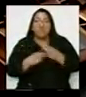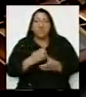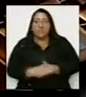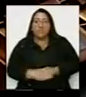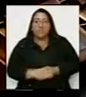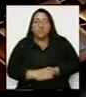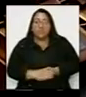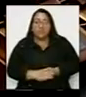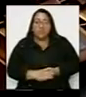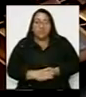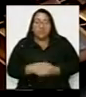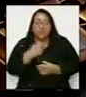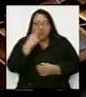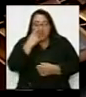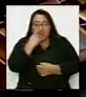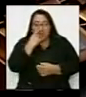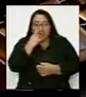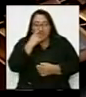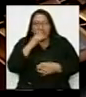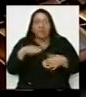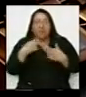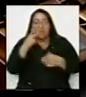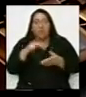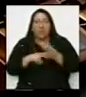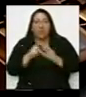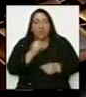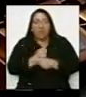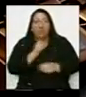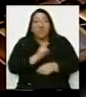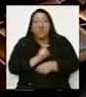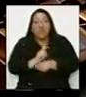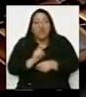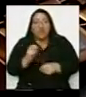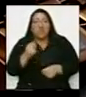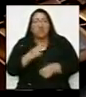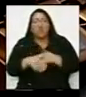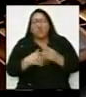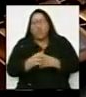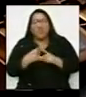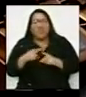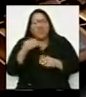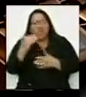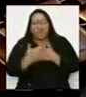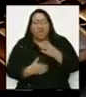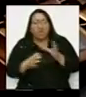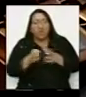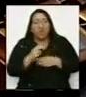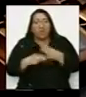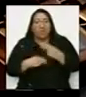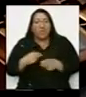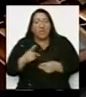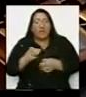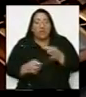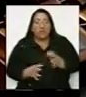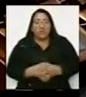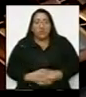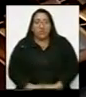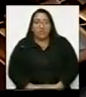Justicia, el hecho de poder aún ejercer la docencia, las funciones del propio Consejo Nacional